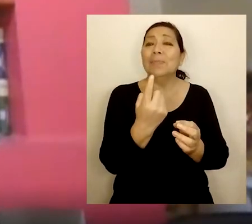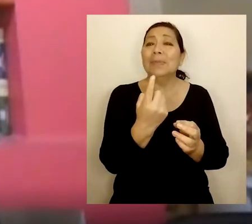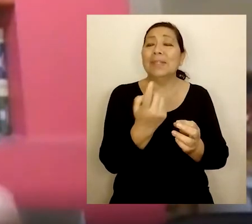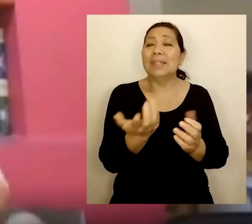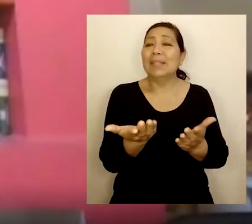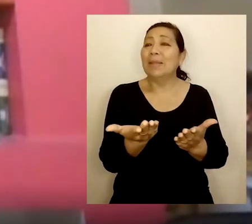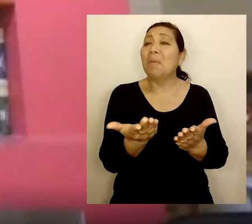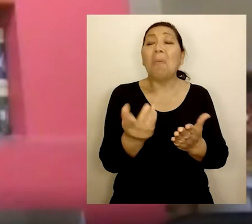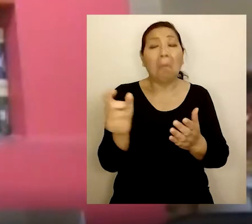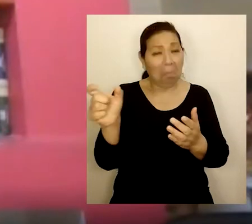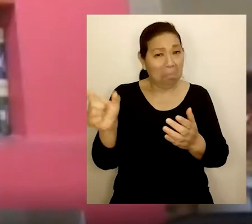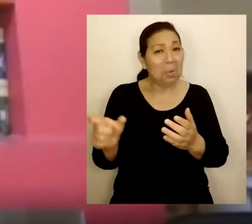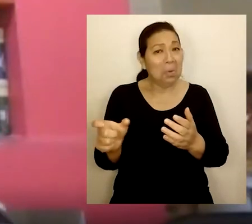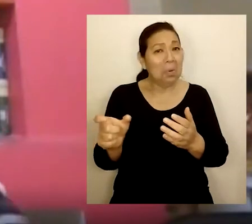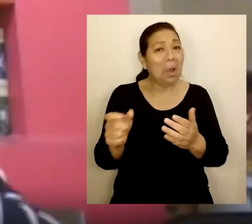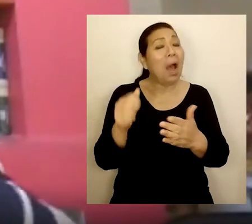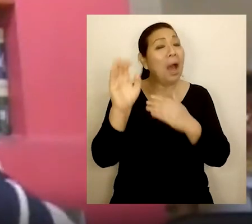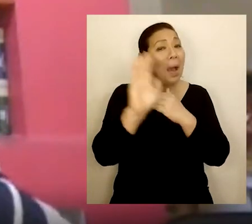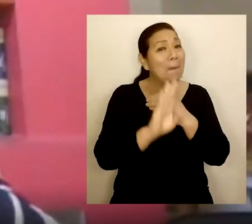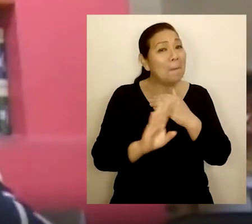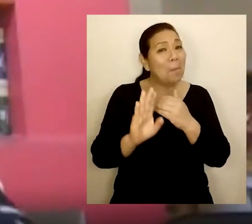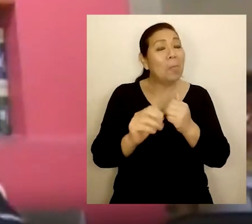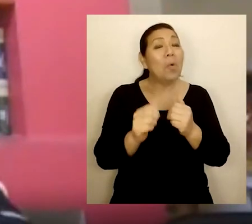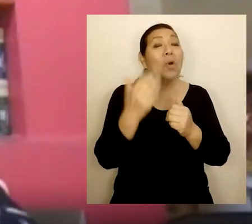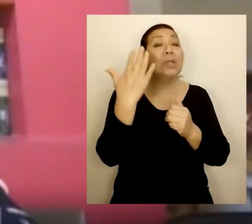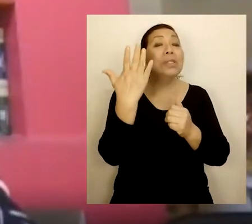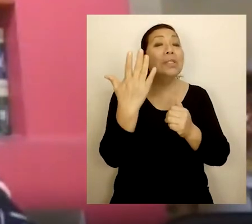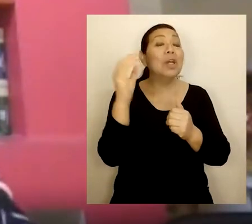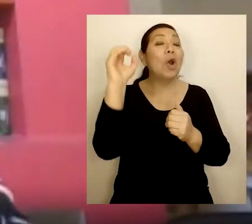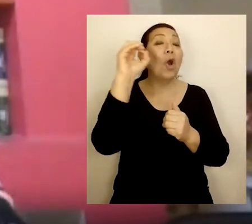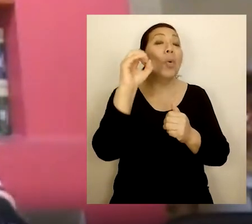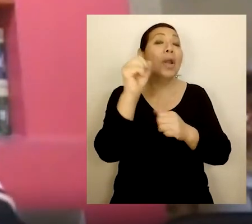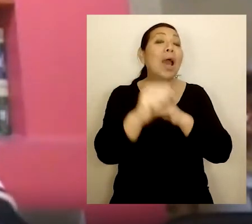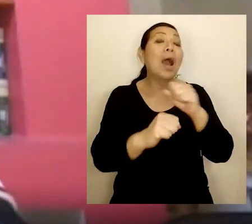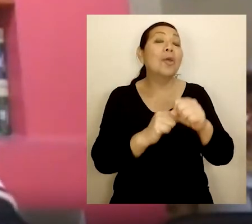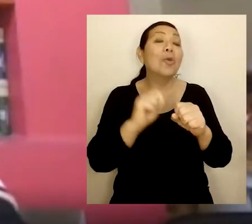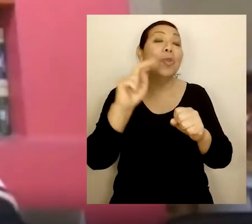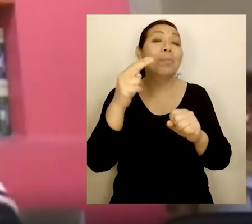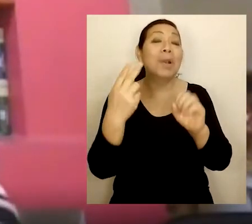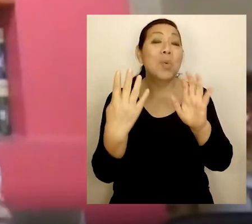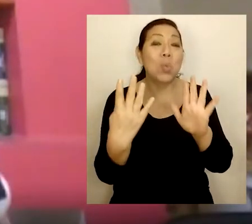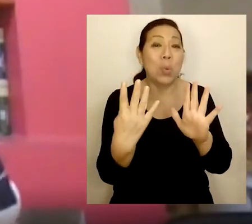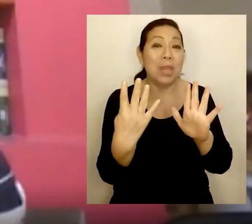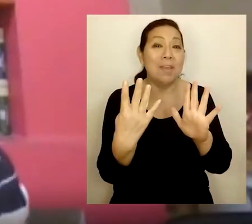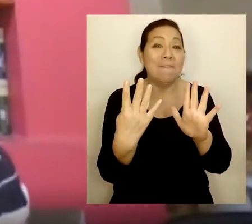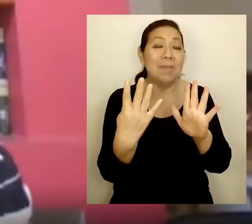señora magistrada, que mi patrocinado interpuso el amparo el 5 de octubre del 2009.